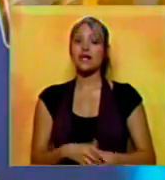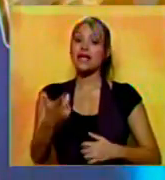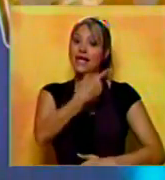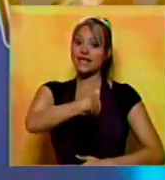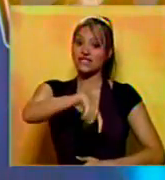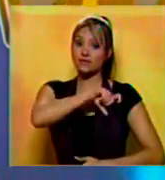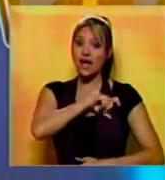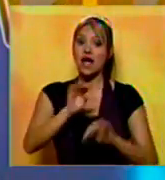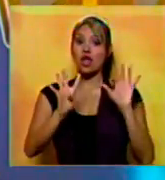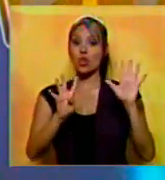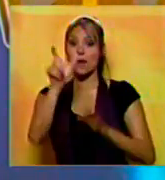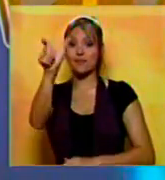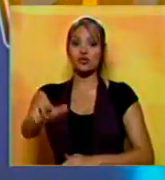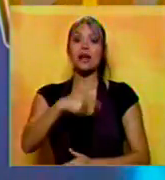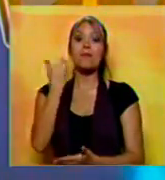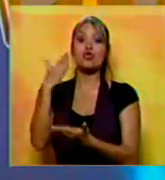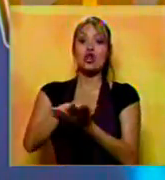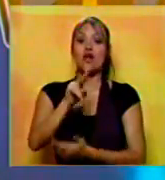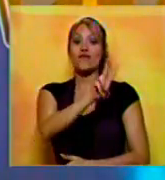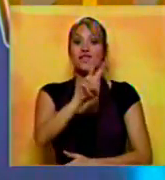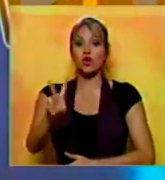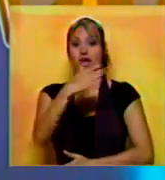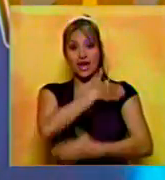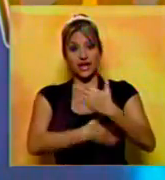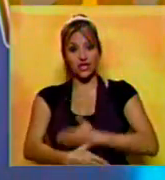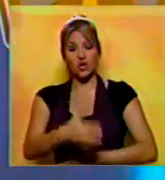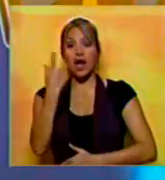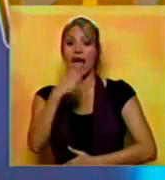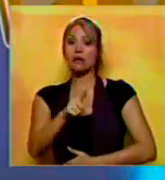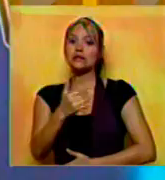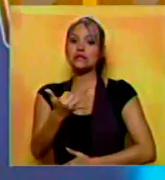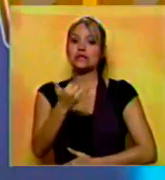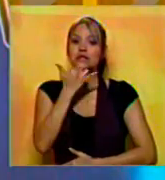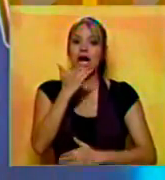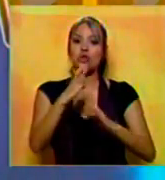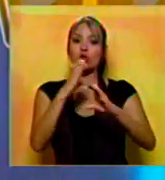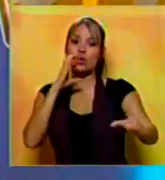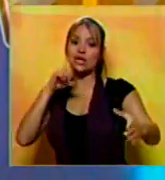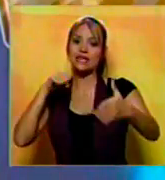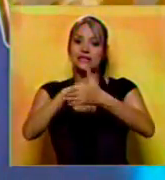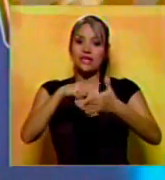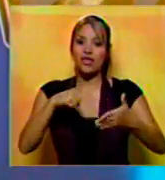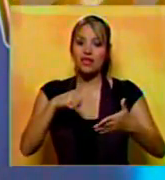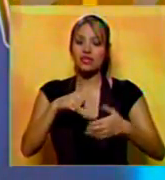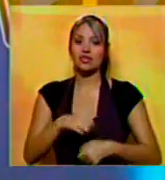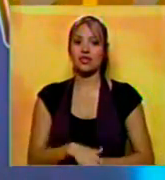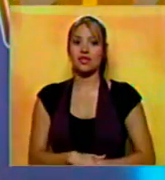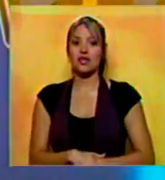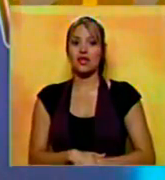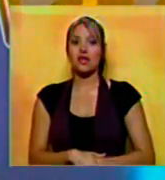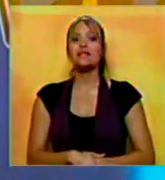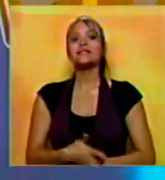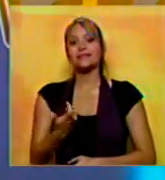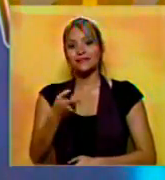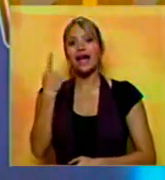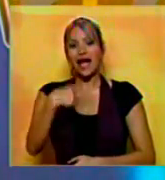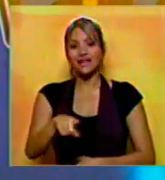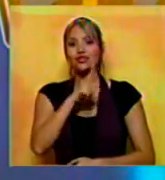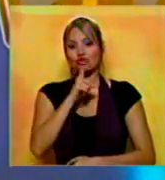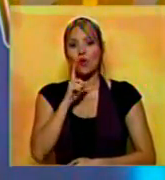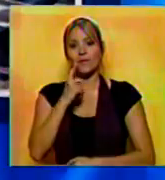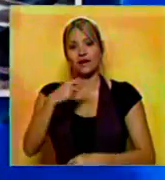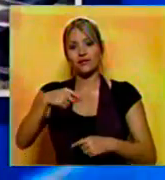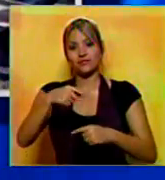En España, al menos 9 personas murieron, 22 resultaron heridas en un accidente de autobús en la ciudad de Ávila, comunidad autónoma de Castilla y